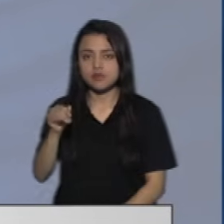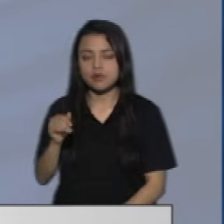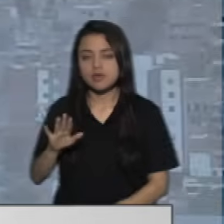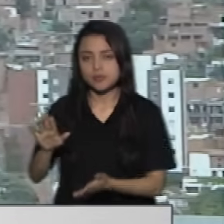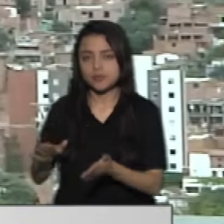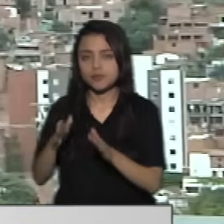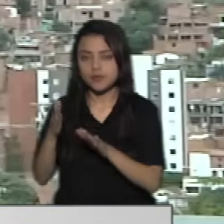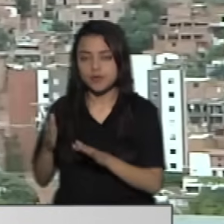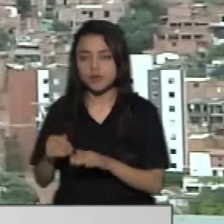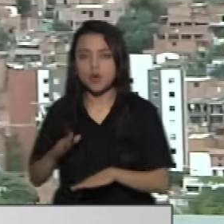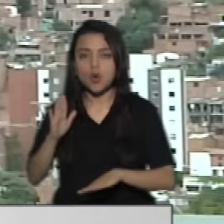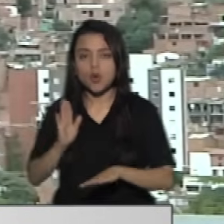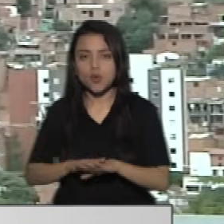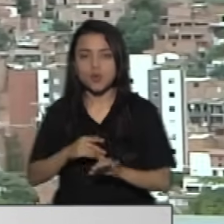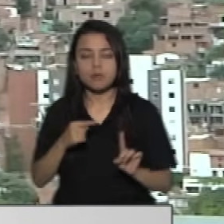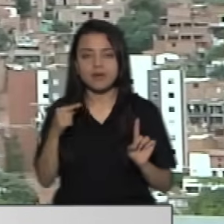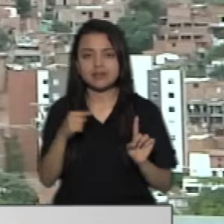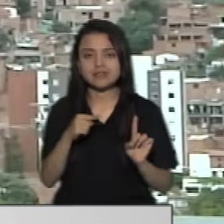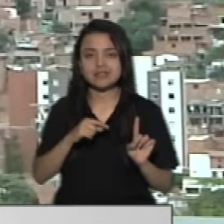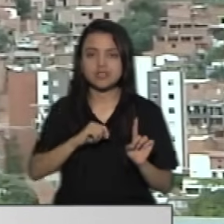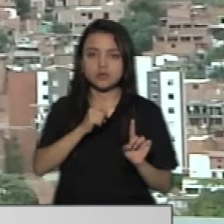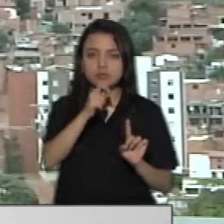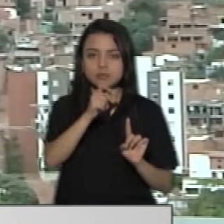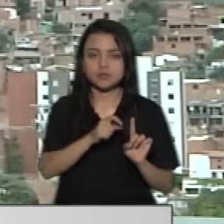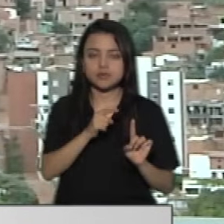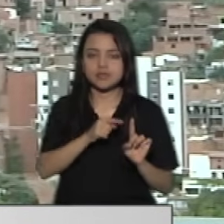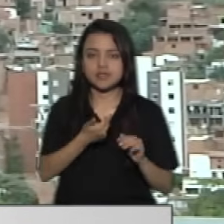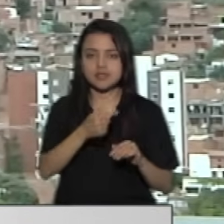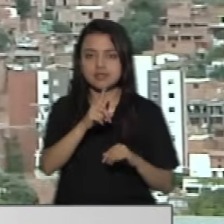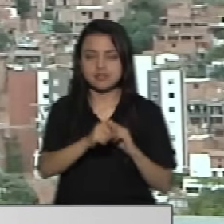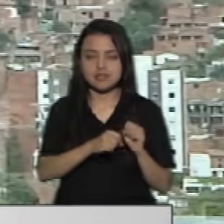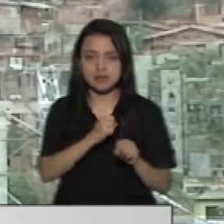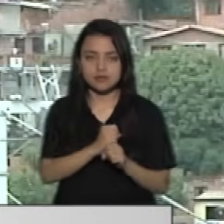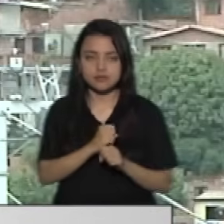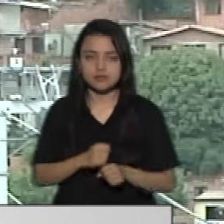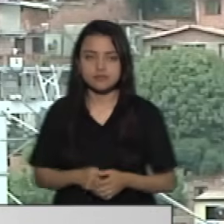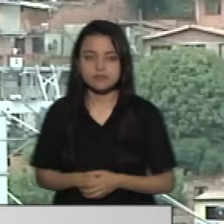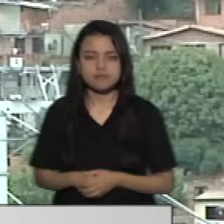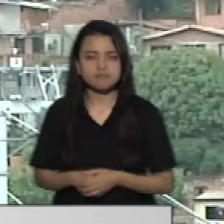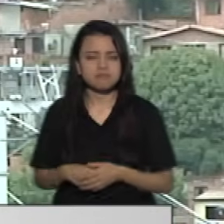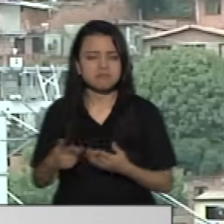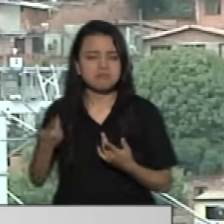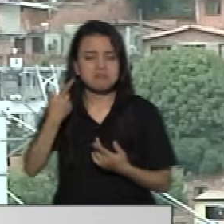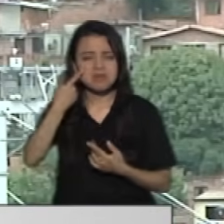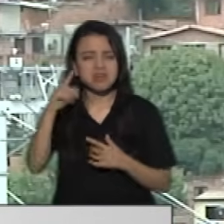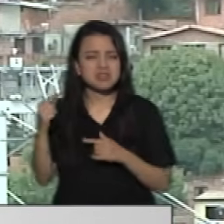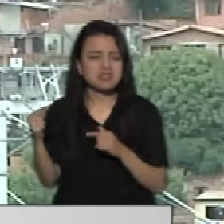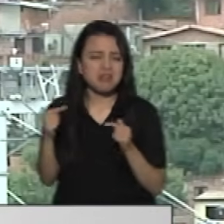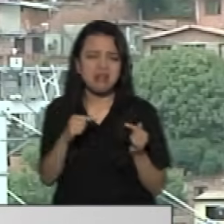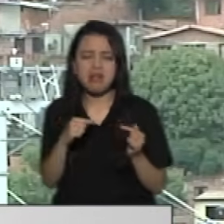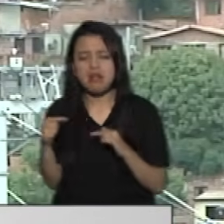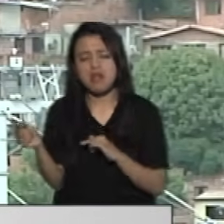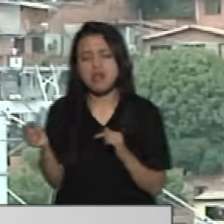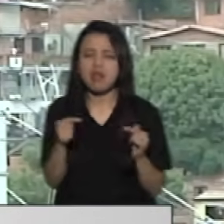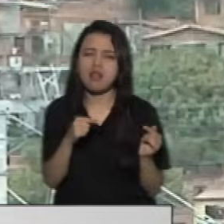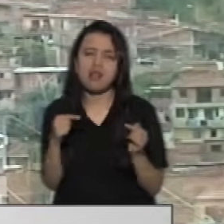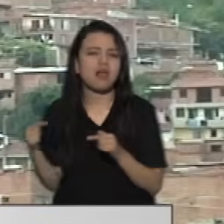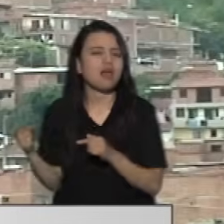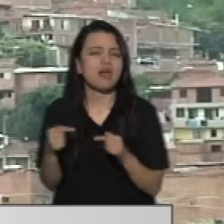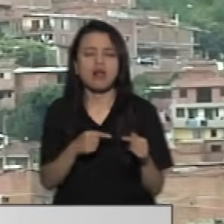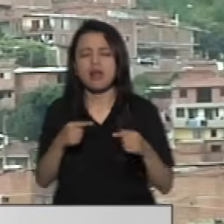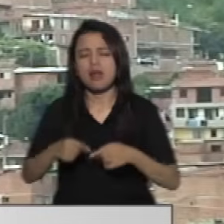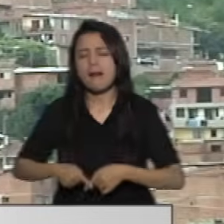de 16 en el barrio Buenos Aires de Medellín. En un aparente acto de intolerancia, la víctima recibió